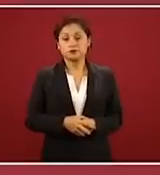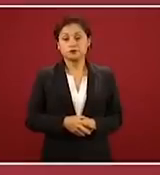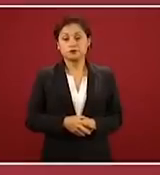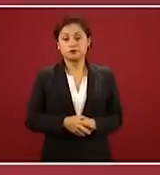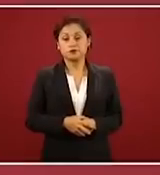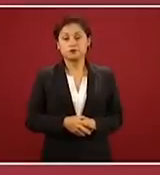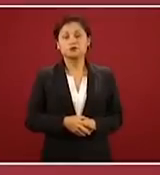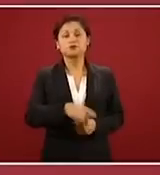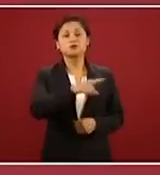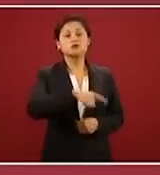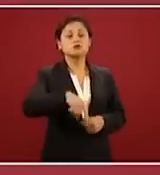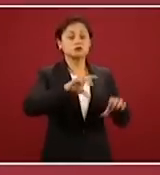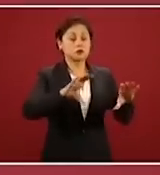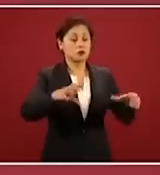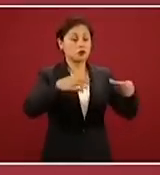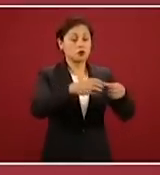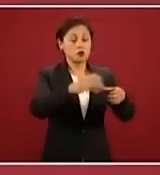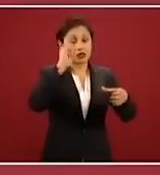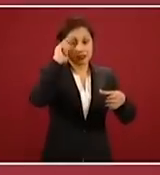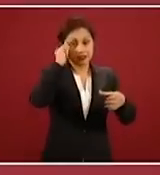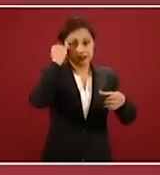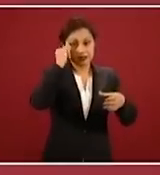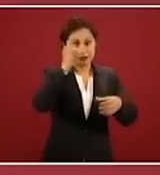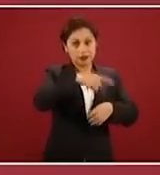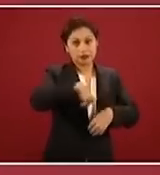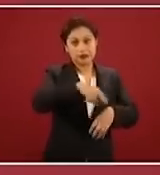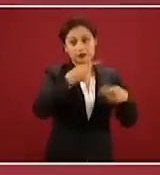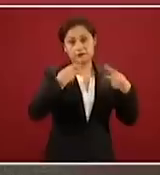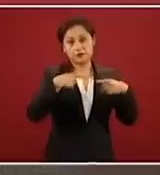integrantes de comunidades indígenas,